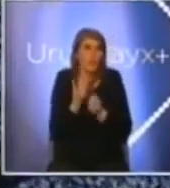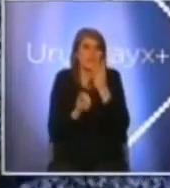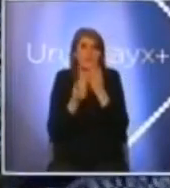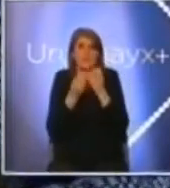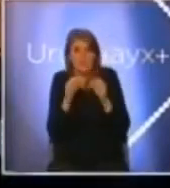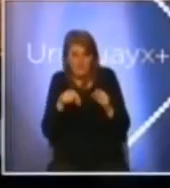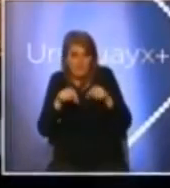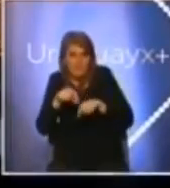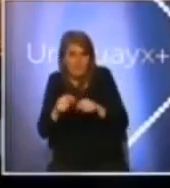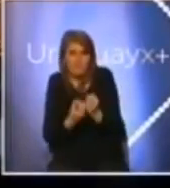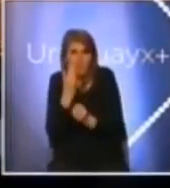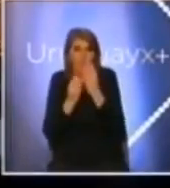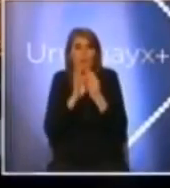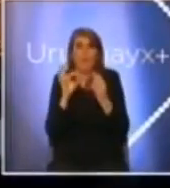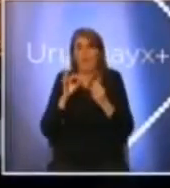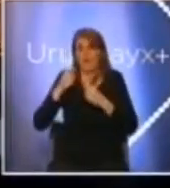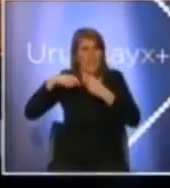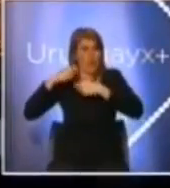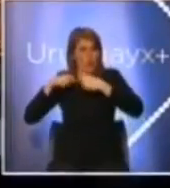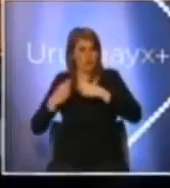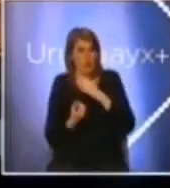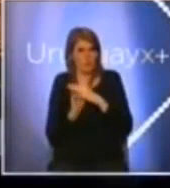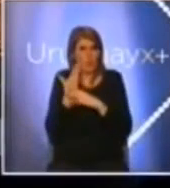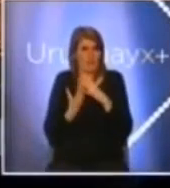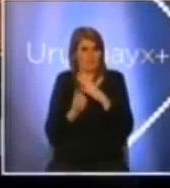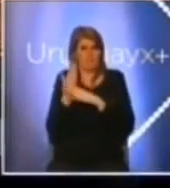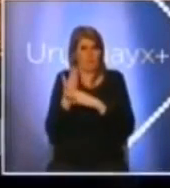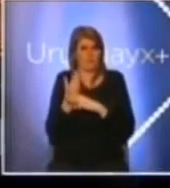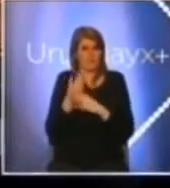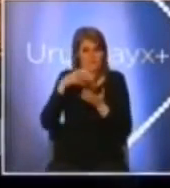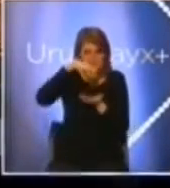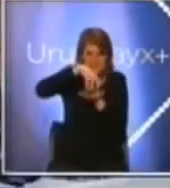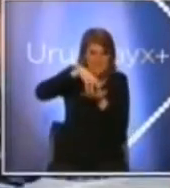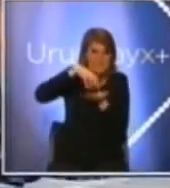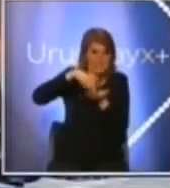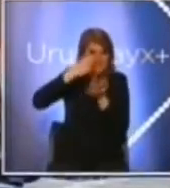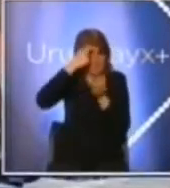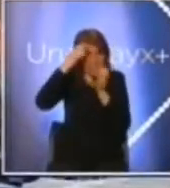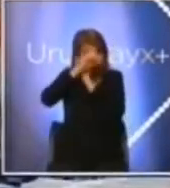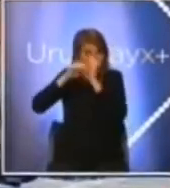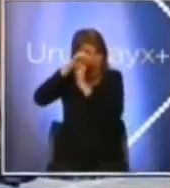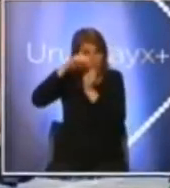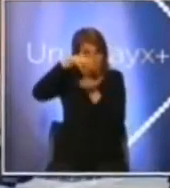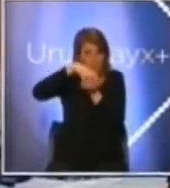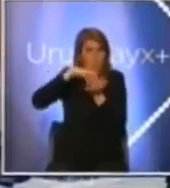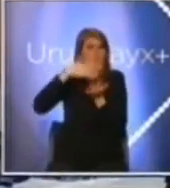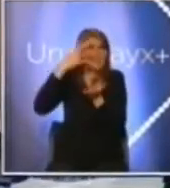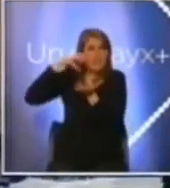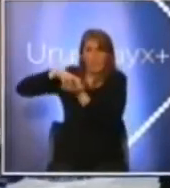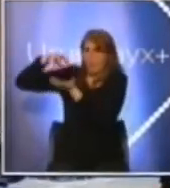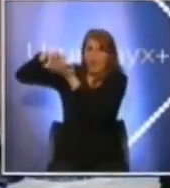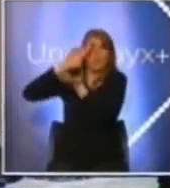diseño de un nuevo modelo de negocios en un centro tecnológico ubicado en cualquier rincón